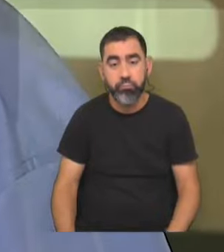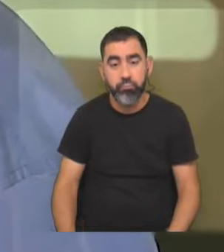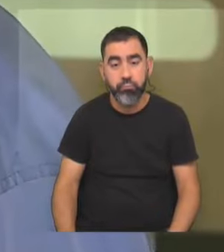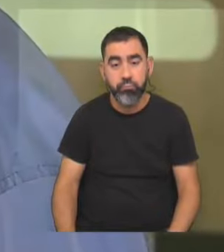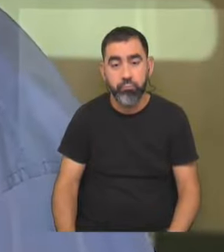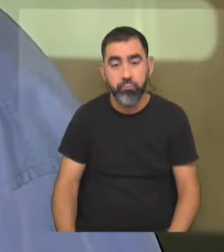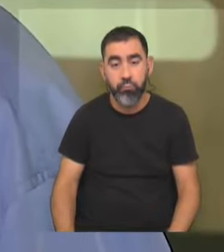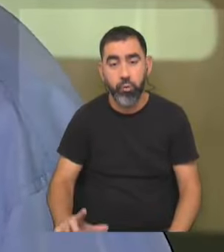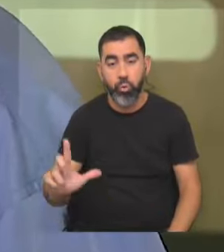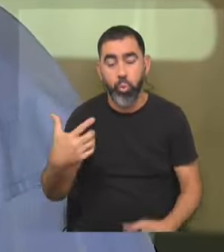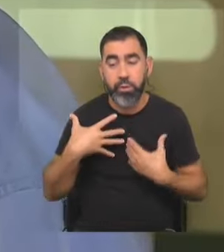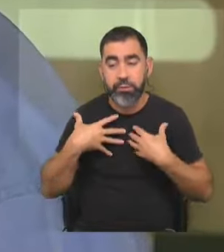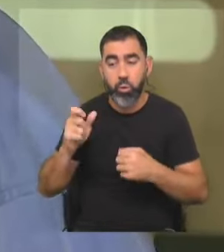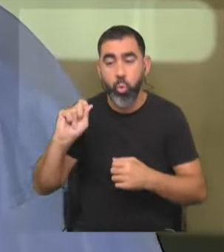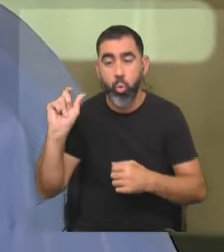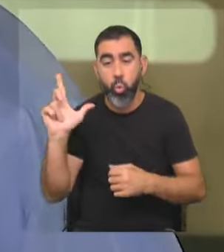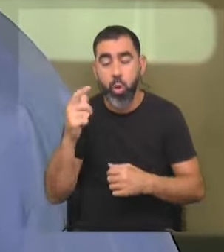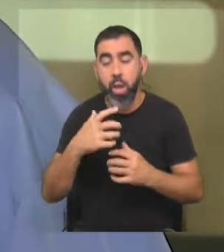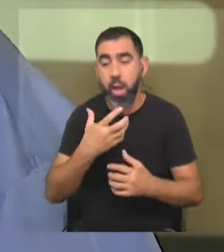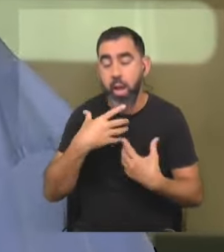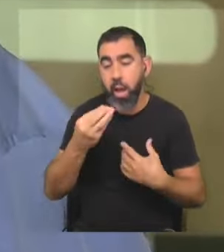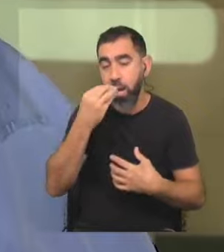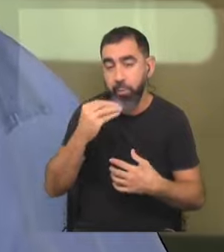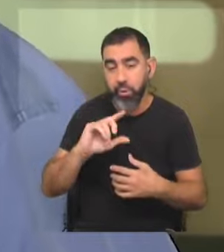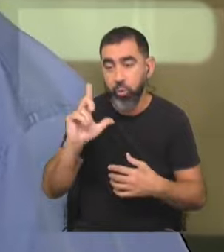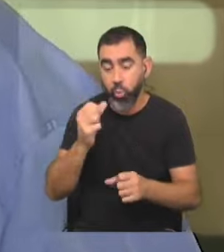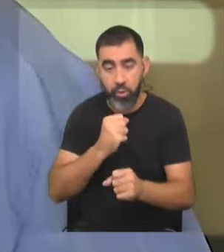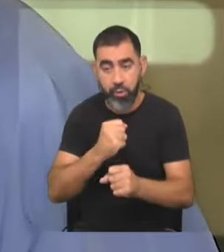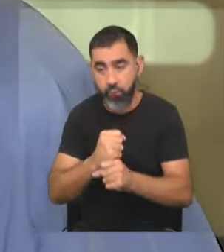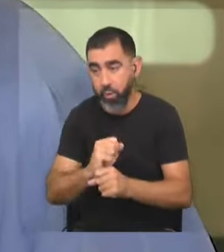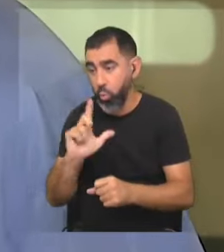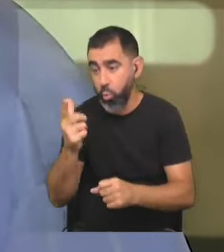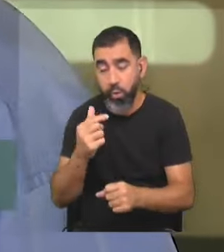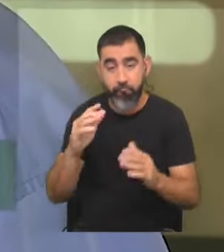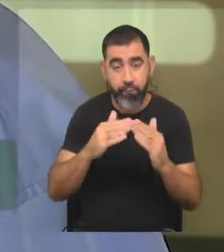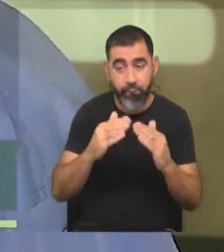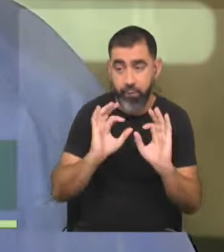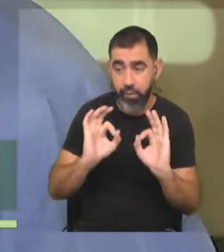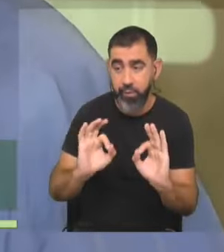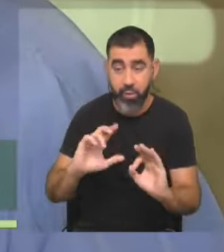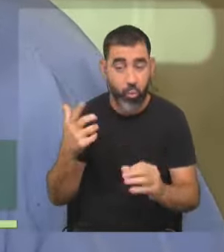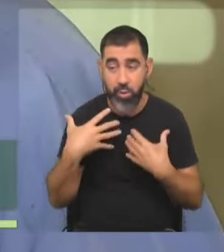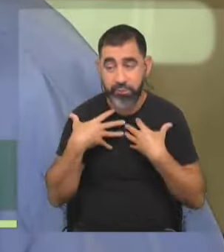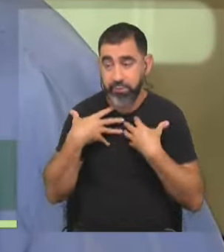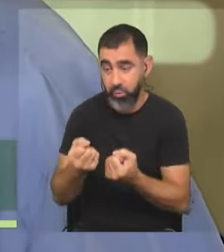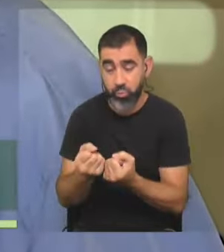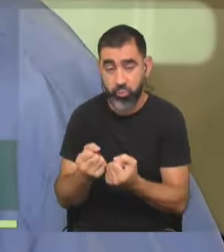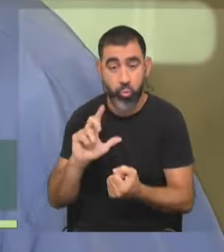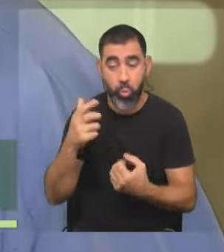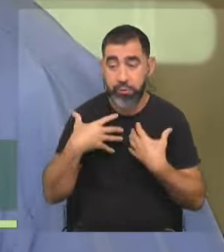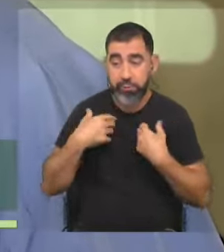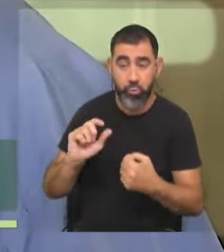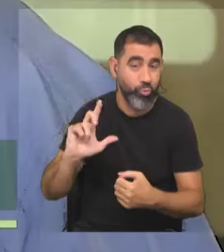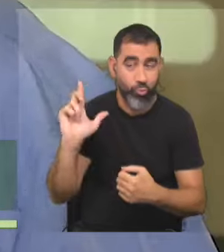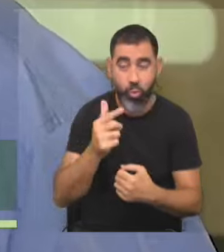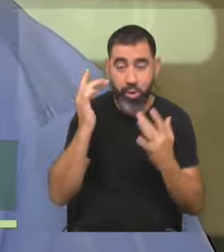salud si no tengo alimentación correcta No tengo salud si no tengo trabajo no tengo salud si no tengo la vivienda adecuada no tengo salud